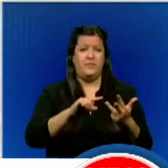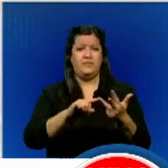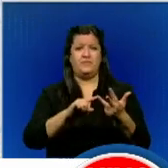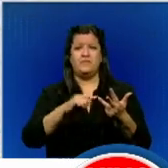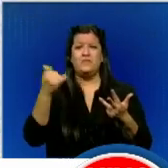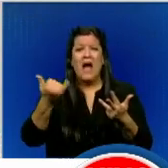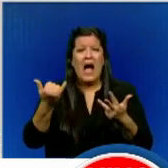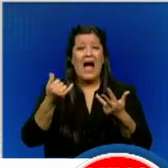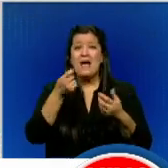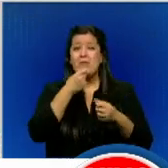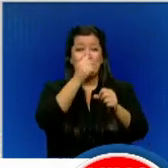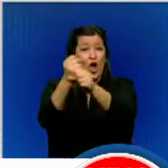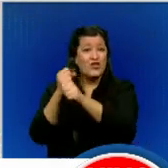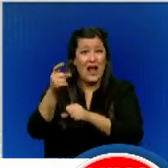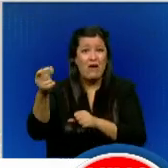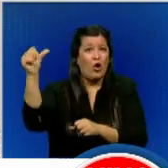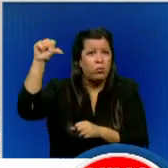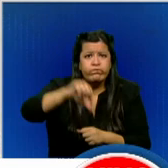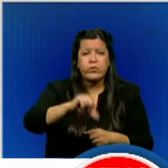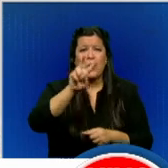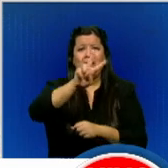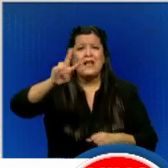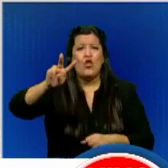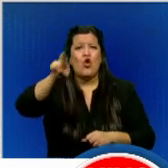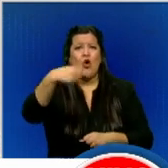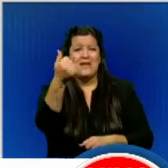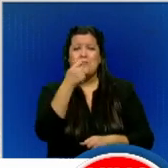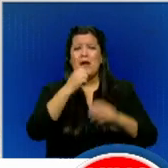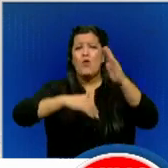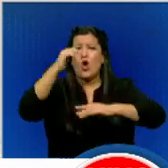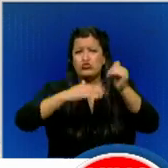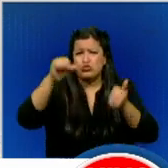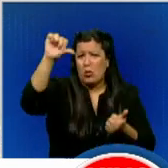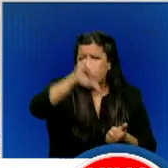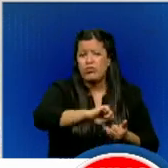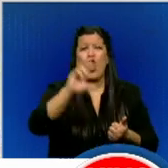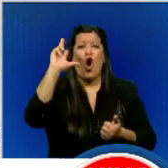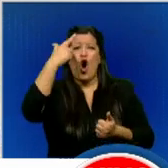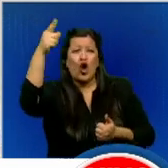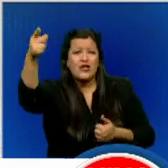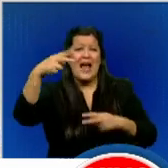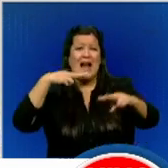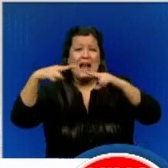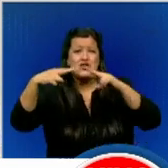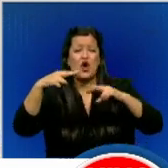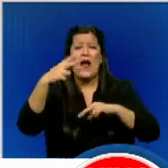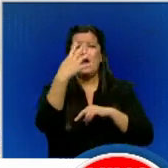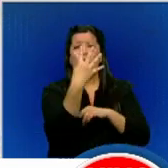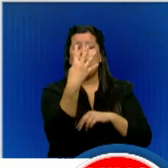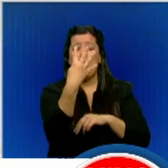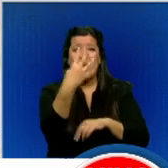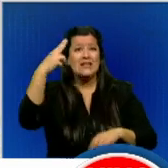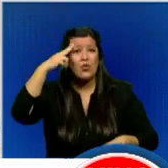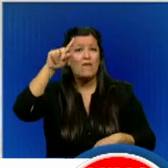actividades que cayeron el 22.6 como la construcción hoteles y restaurante el 49 20 por